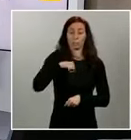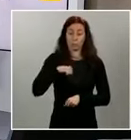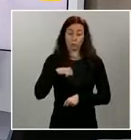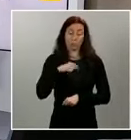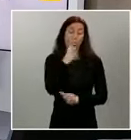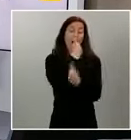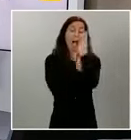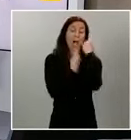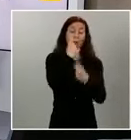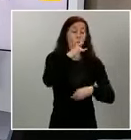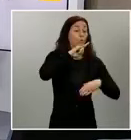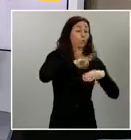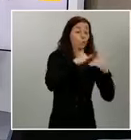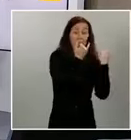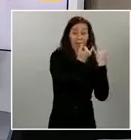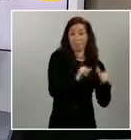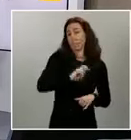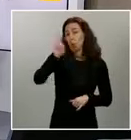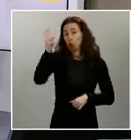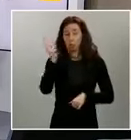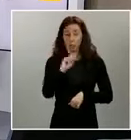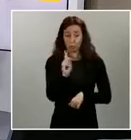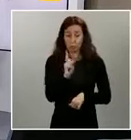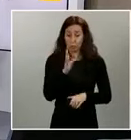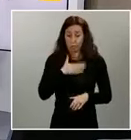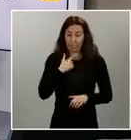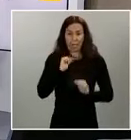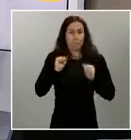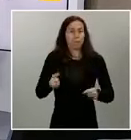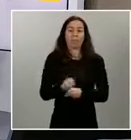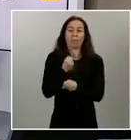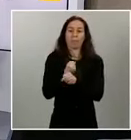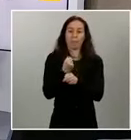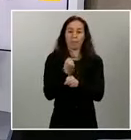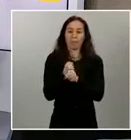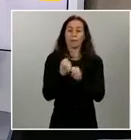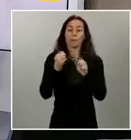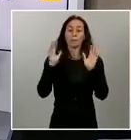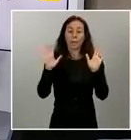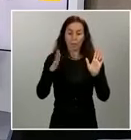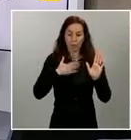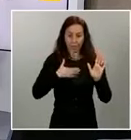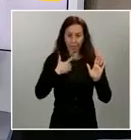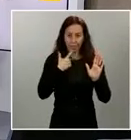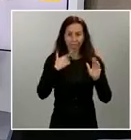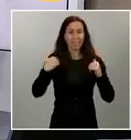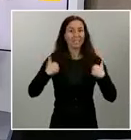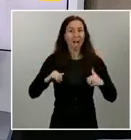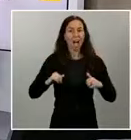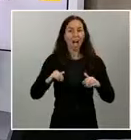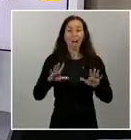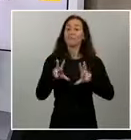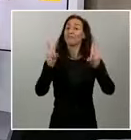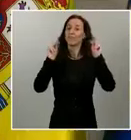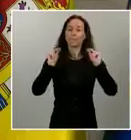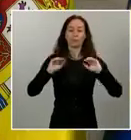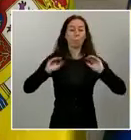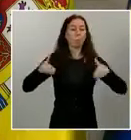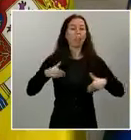festivo. Una semana laboral en la que no empieza ningún desescalado. Recordamos que seguimos en una etapa de